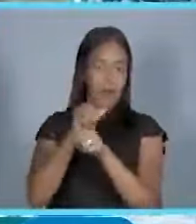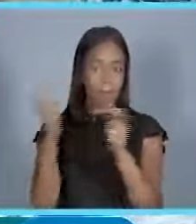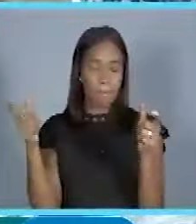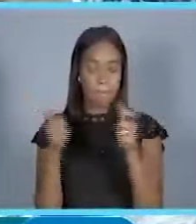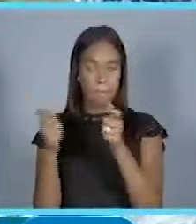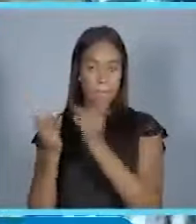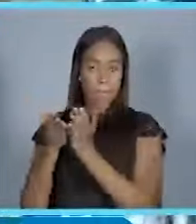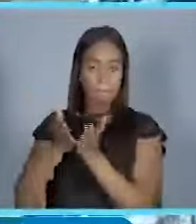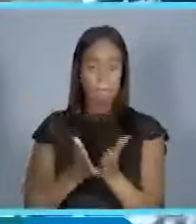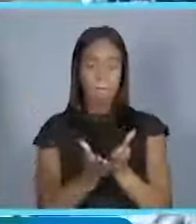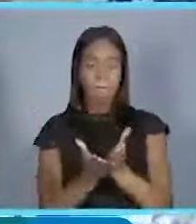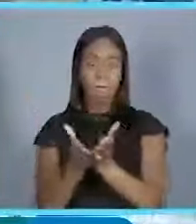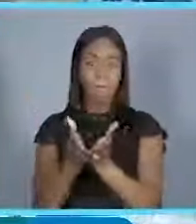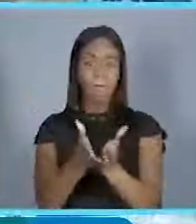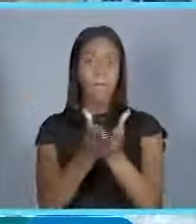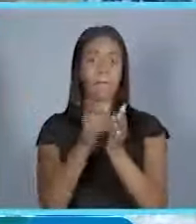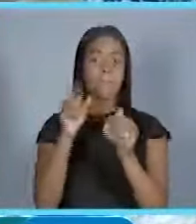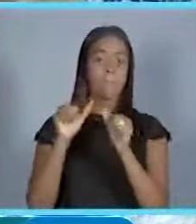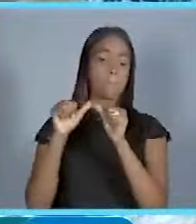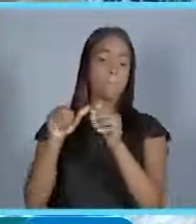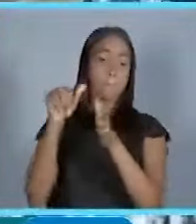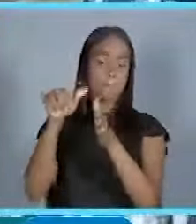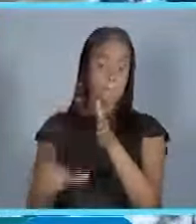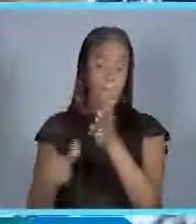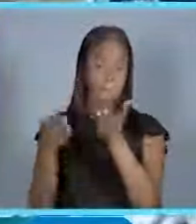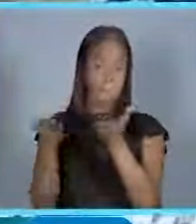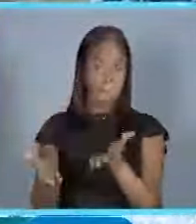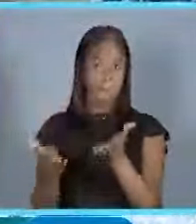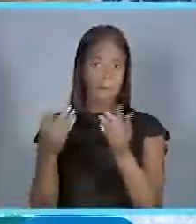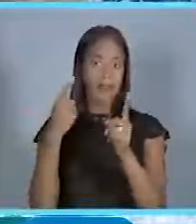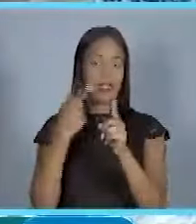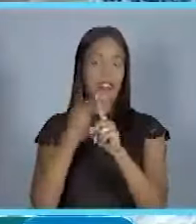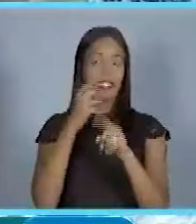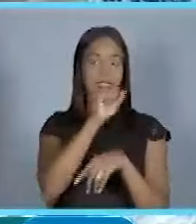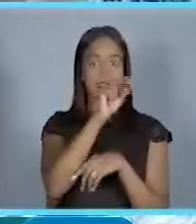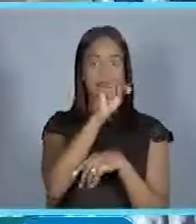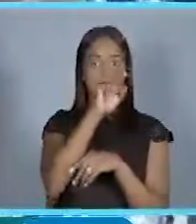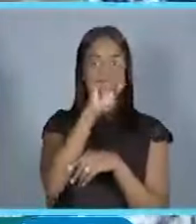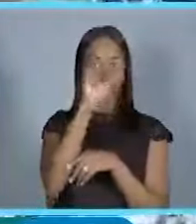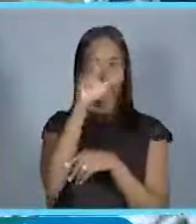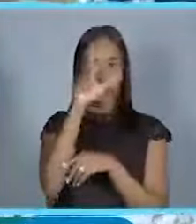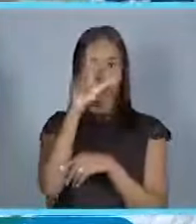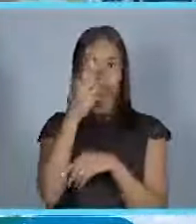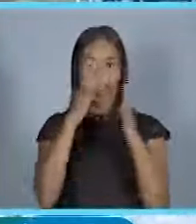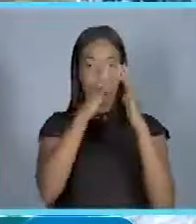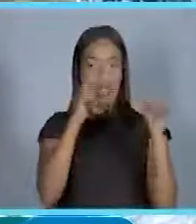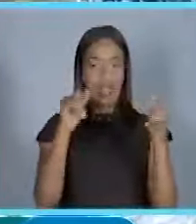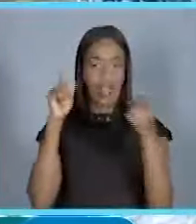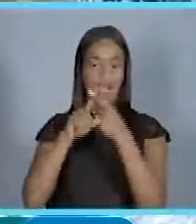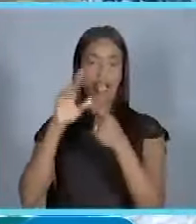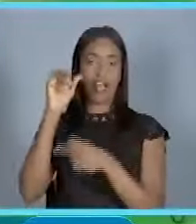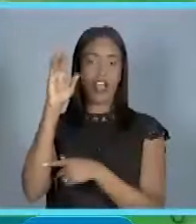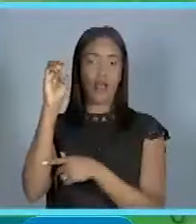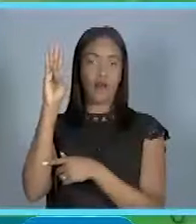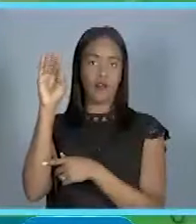pequeñas embarcaciones que deben de permanecer en puerto desde Cabo San Rafael, Altagracia, hasta Cabo Samaná, en